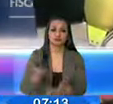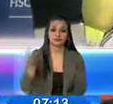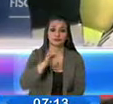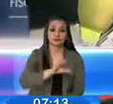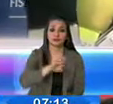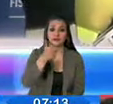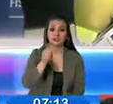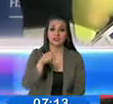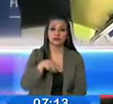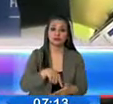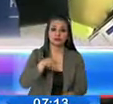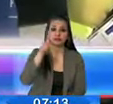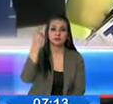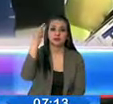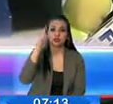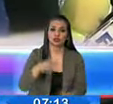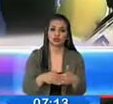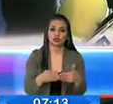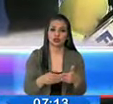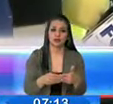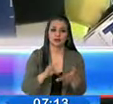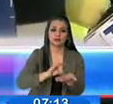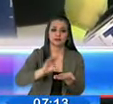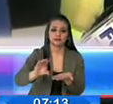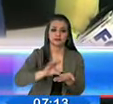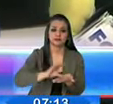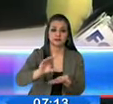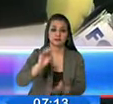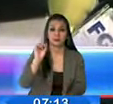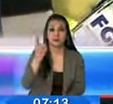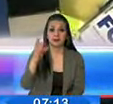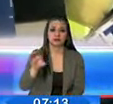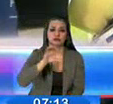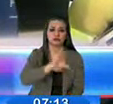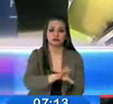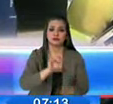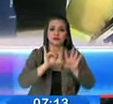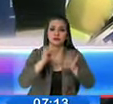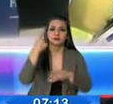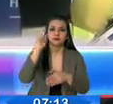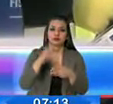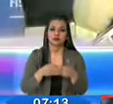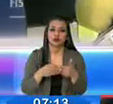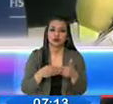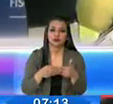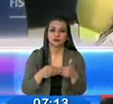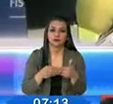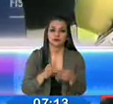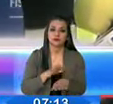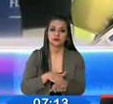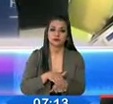dólares. Esto se hizo en dos partes, una primera de 6 millones de dólares por